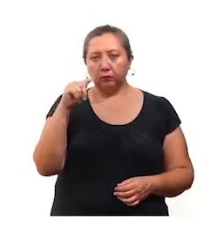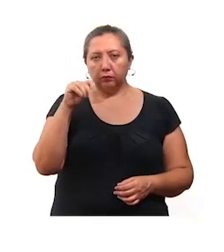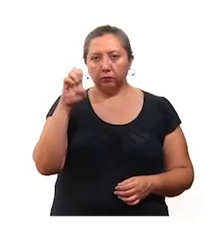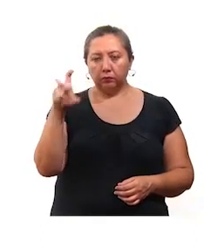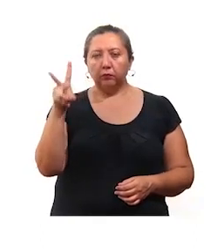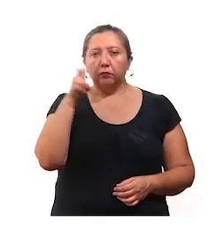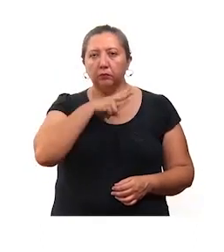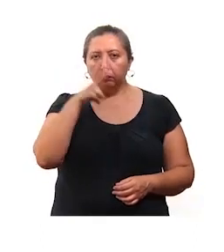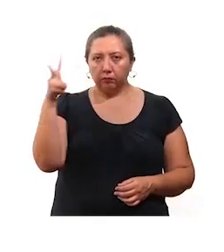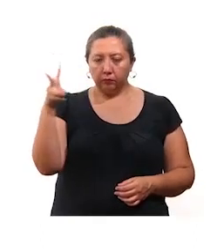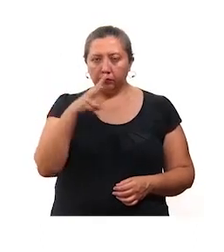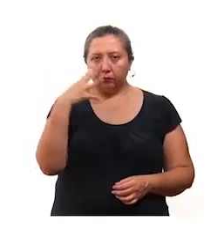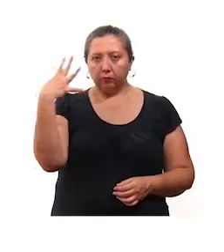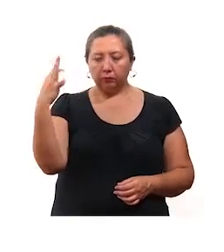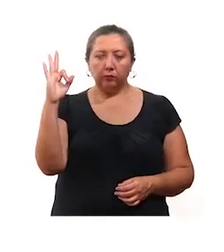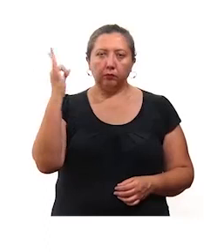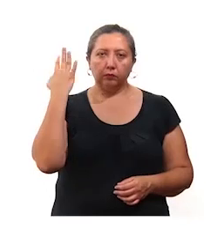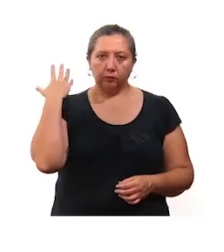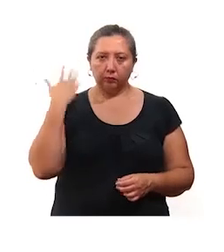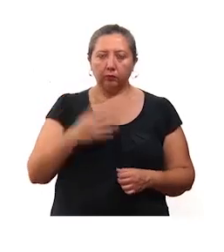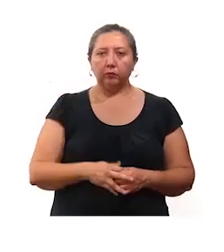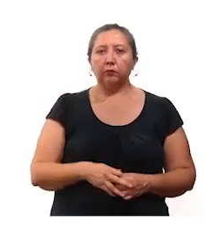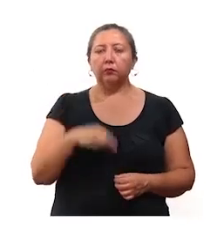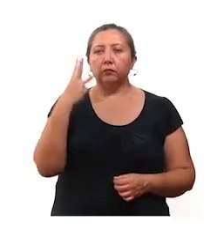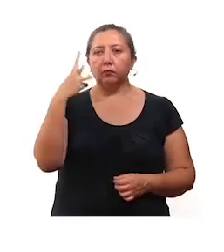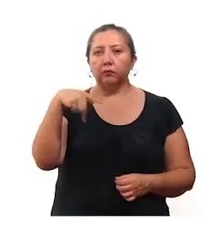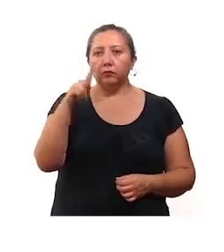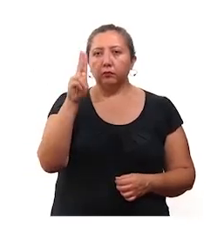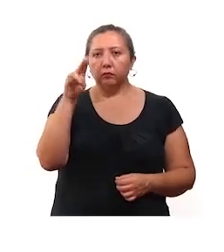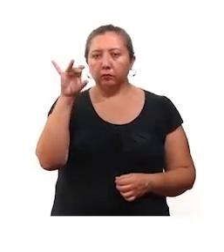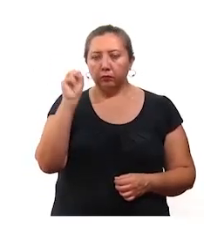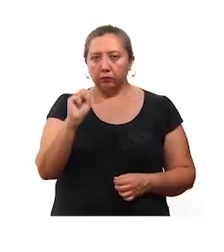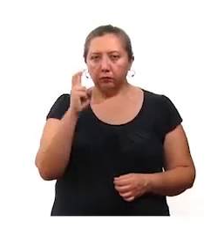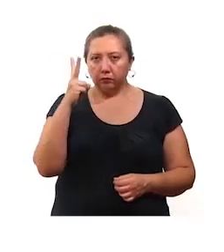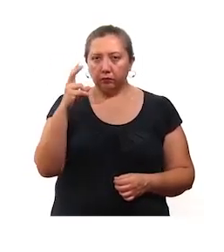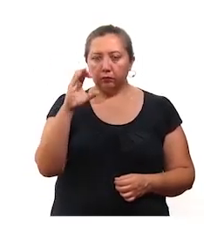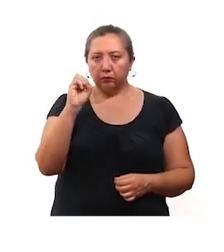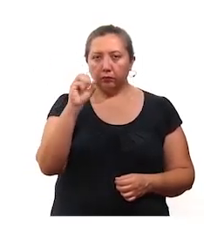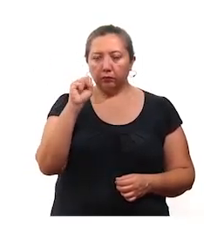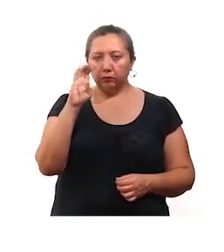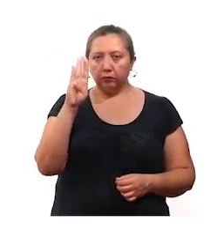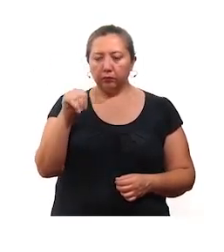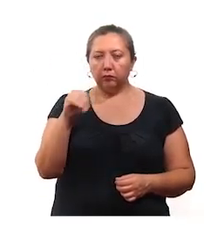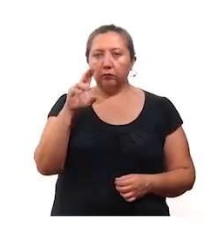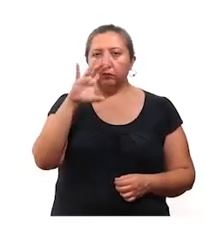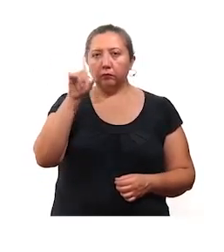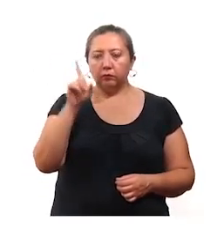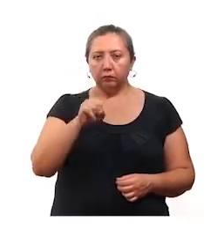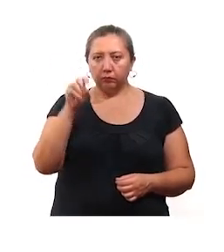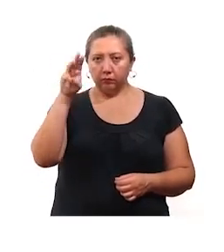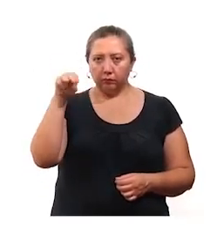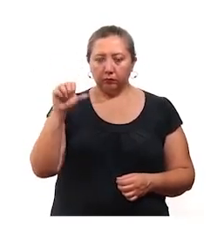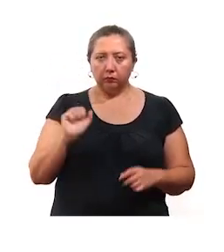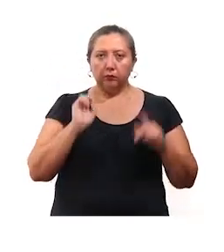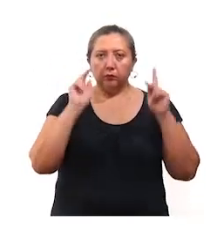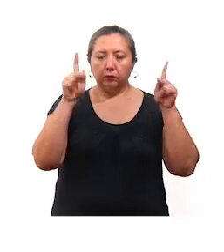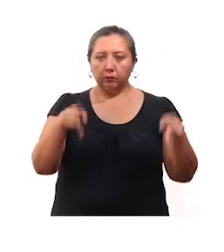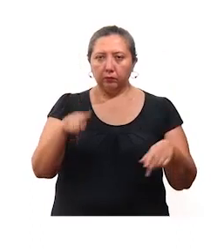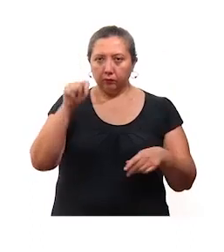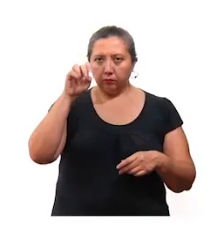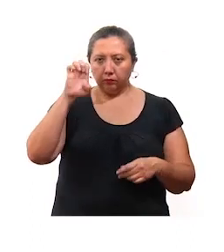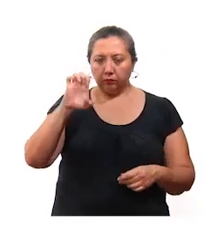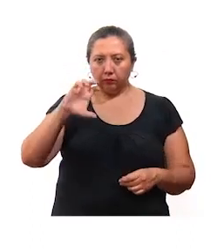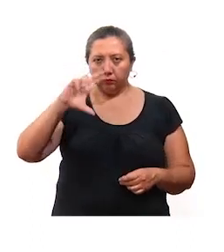Motul, Valladolid y 4 foráneos, 3 en Canacín, 2 en Canzacap, Cusamá, Progreso,